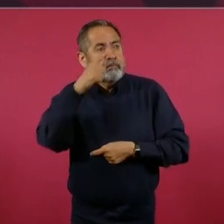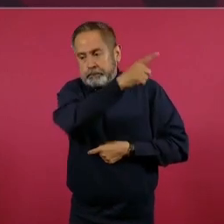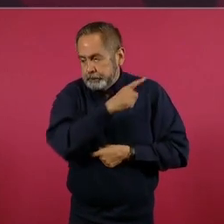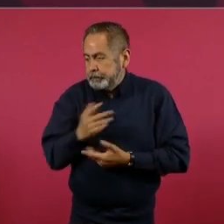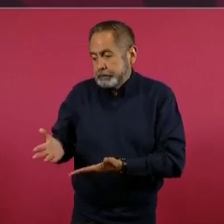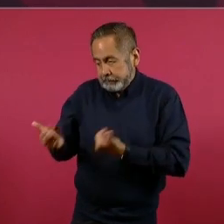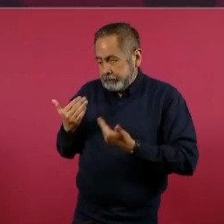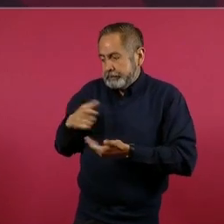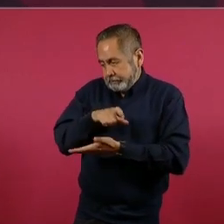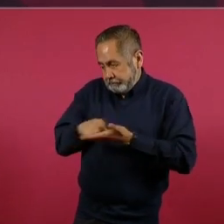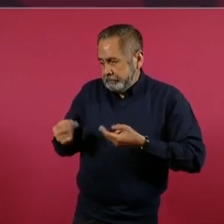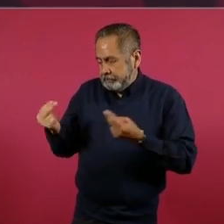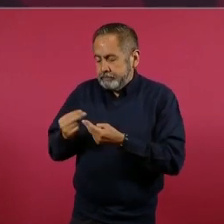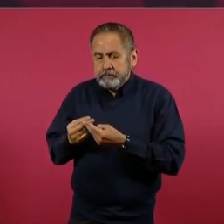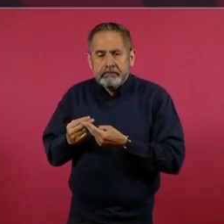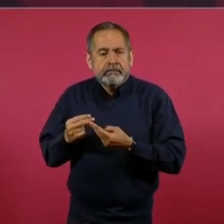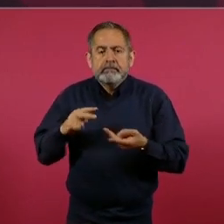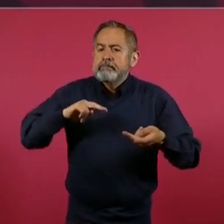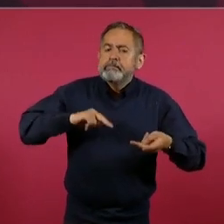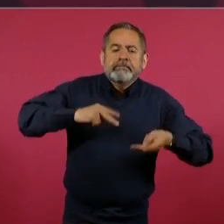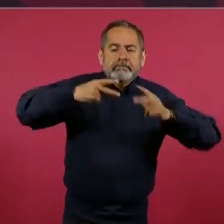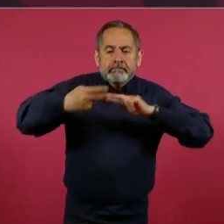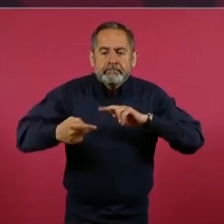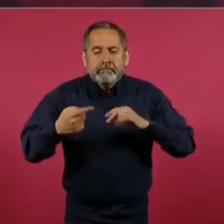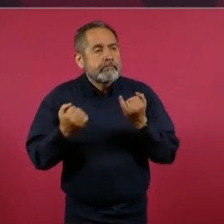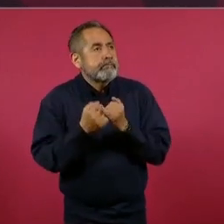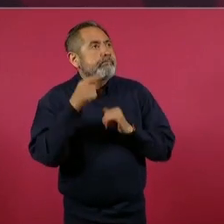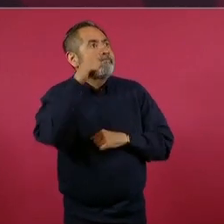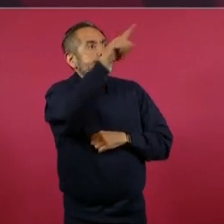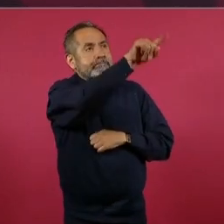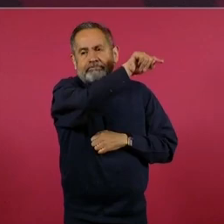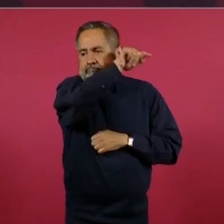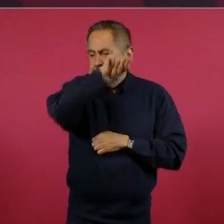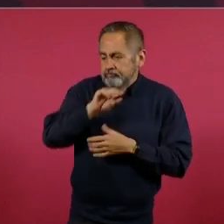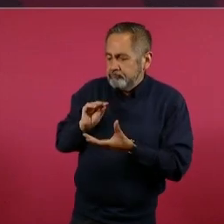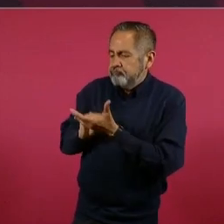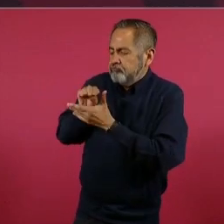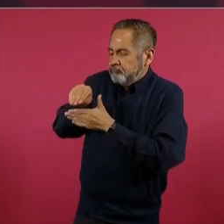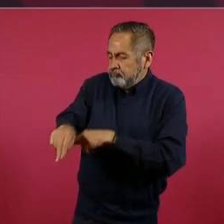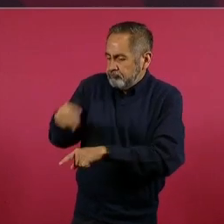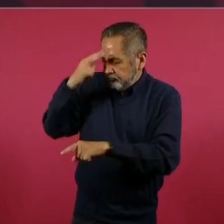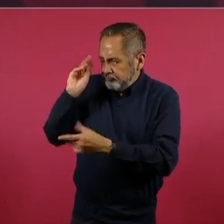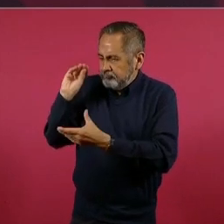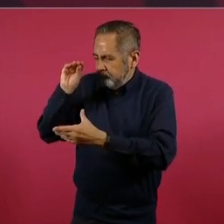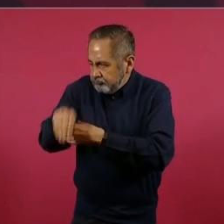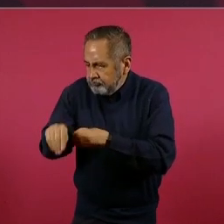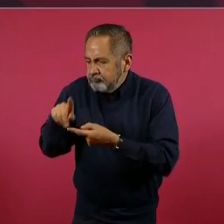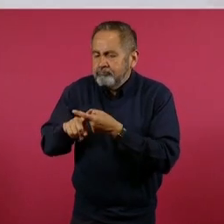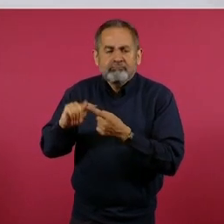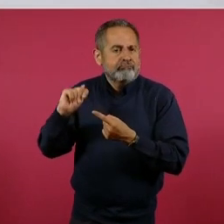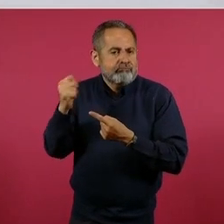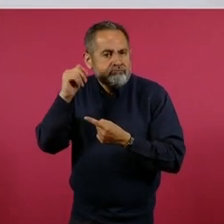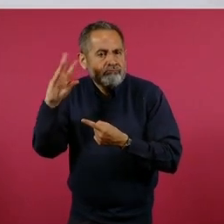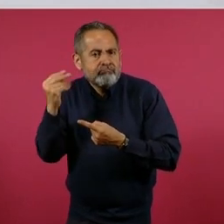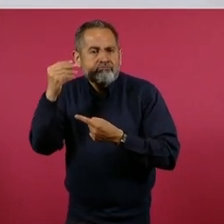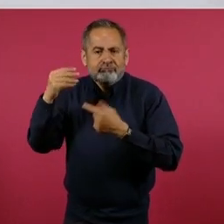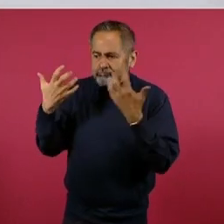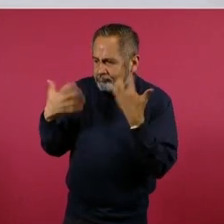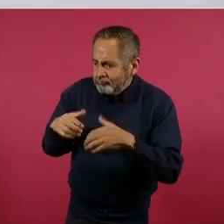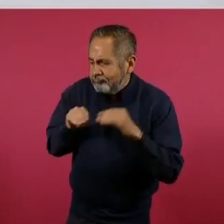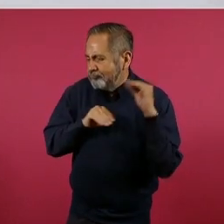necesitamos de las inversiones de Estados Unidos y de la tecnología de Estados